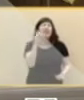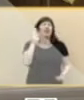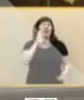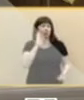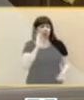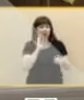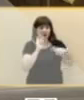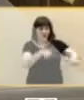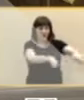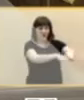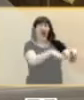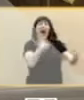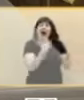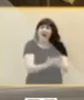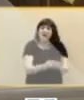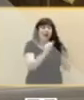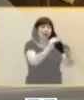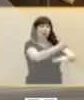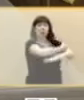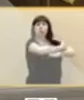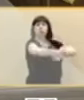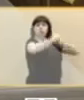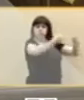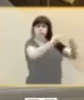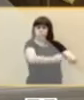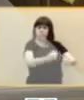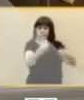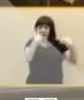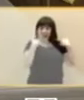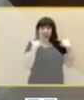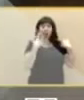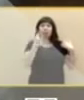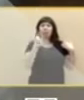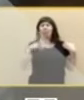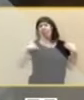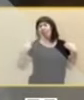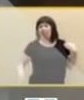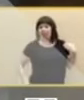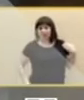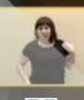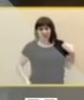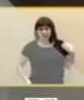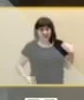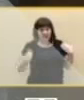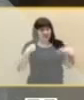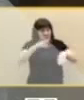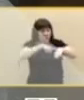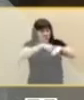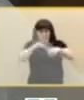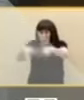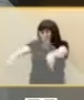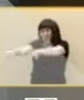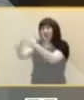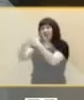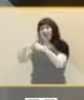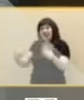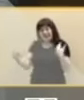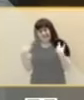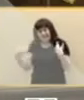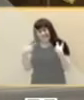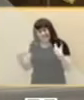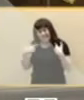de togas. Totalmente. Pero esto es un golpe que ni en Italia, cuando la famosa Tangentopoli ni